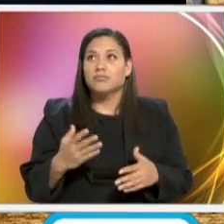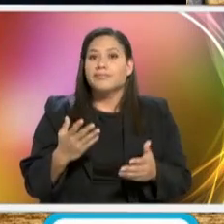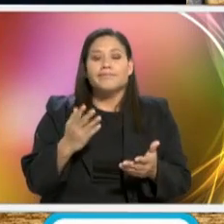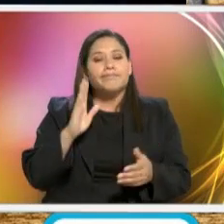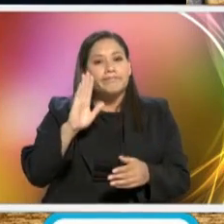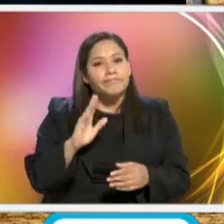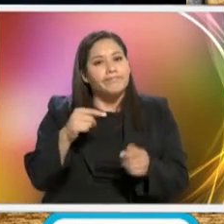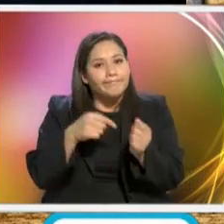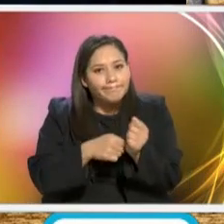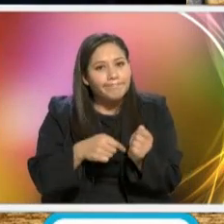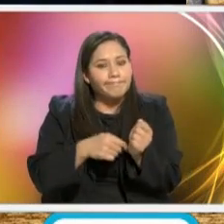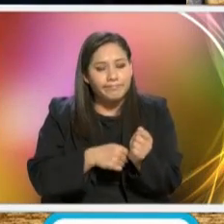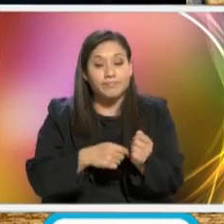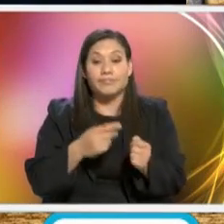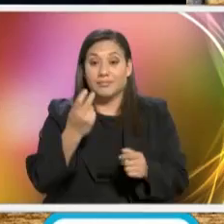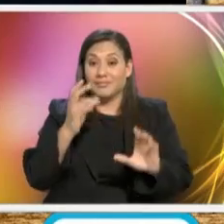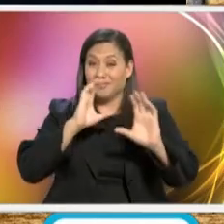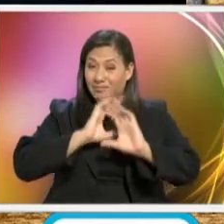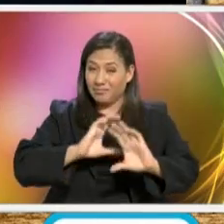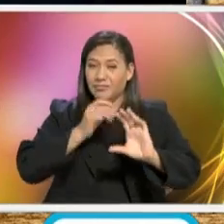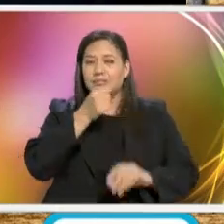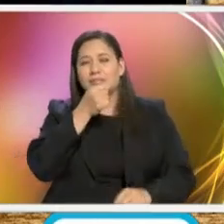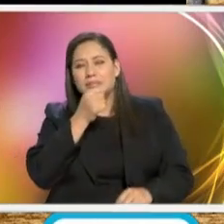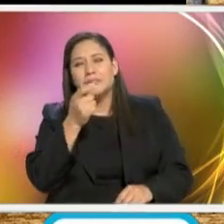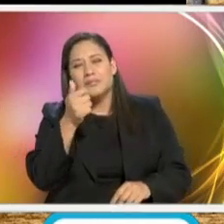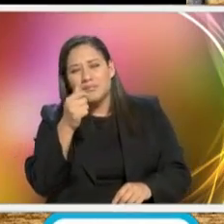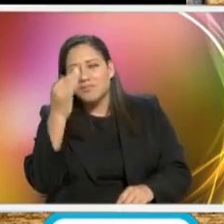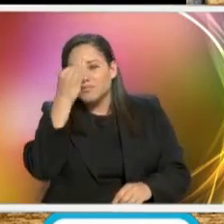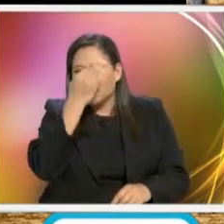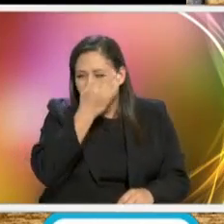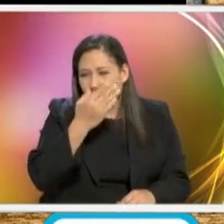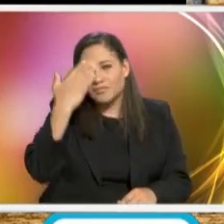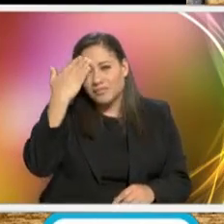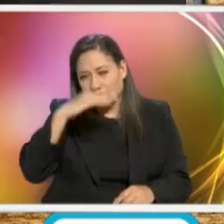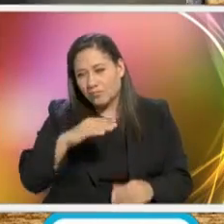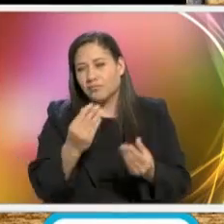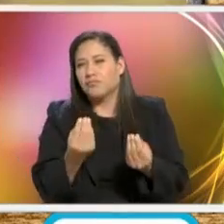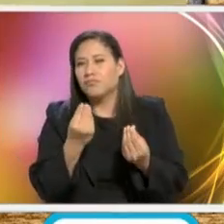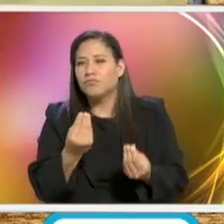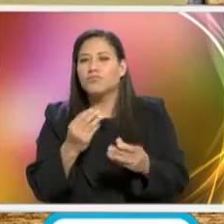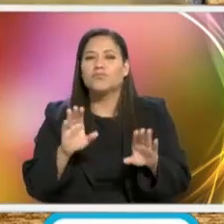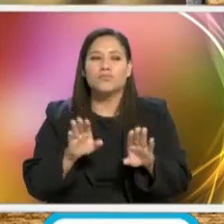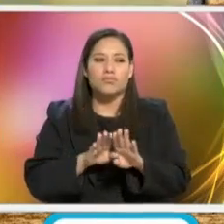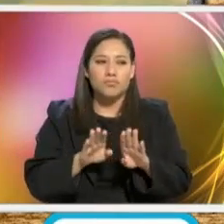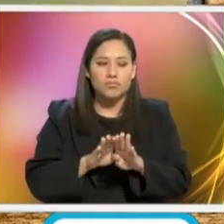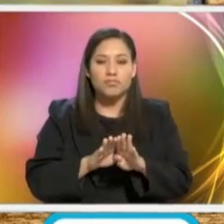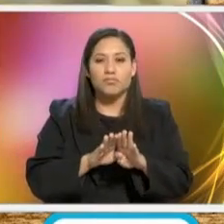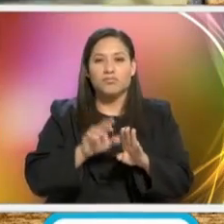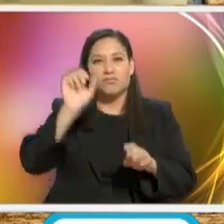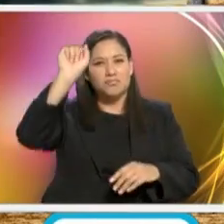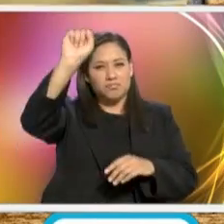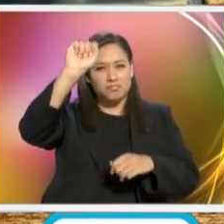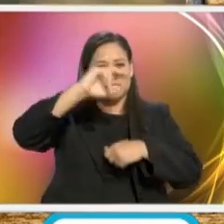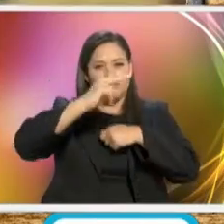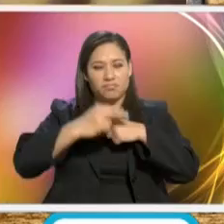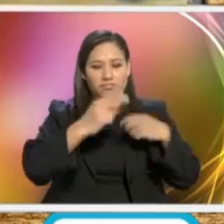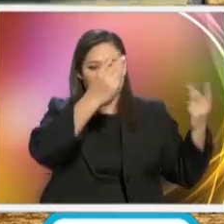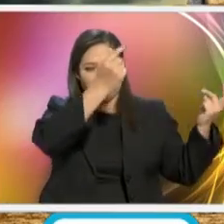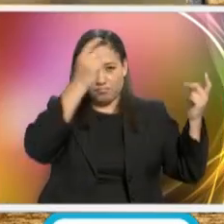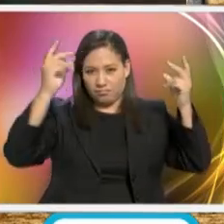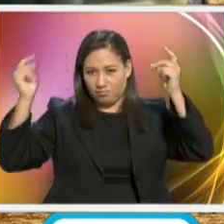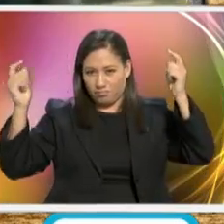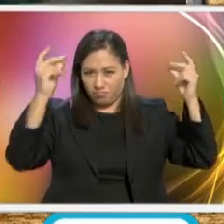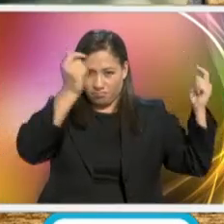estas canciones un poco ñoñas, obviamente mucho de este movimiento como nacionalista de flamenco y